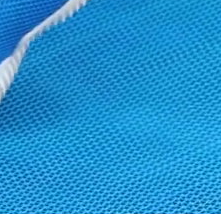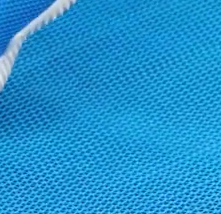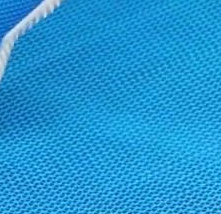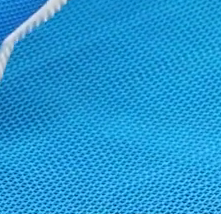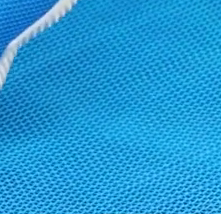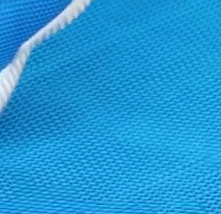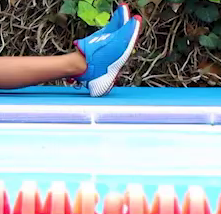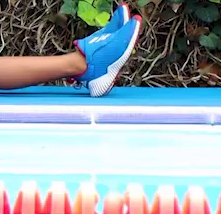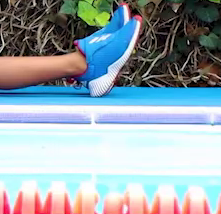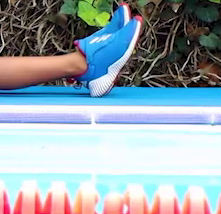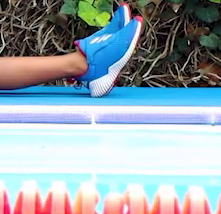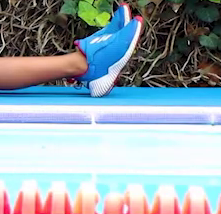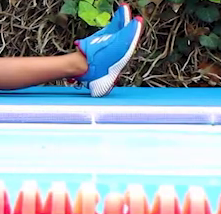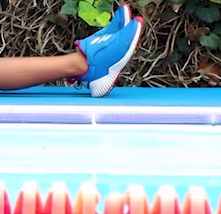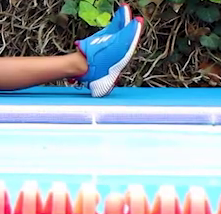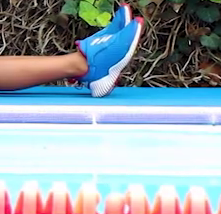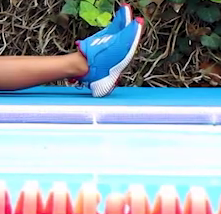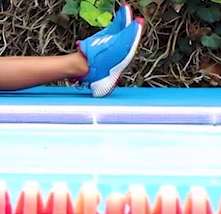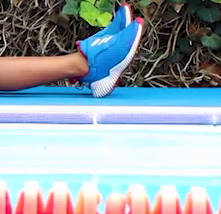Respira,